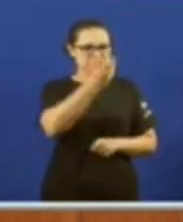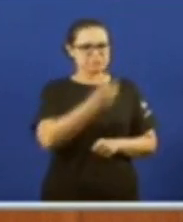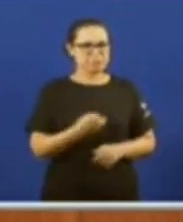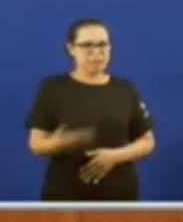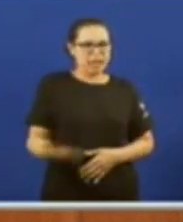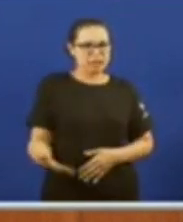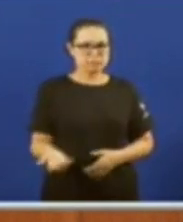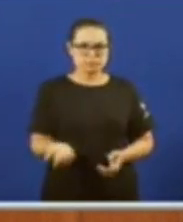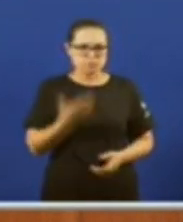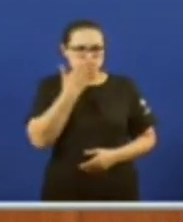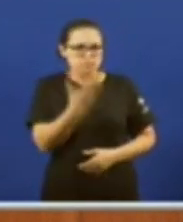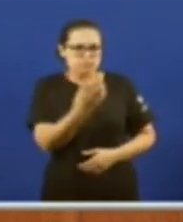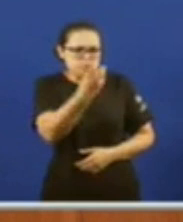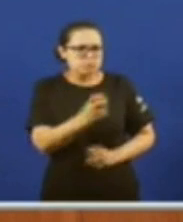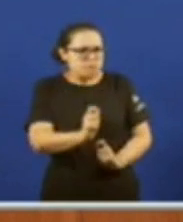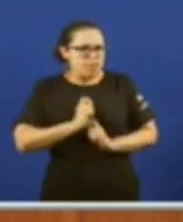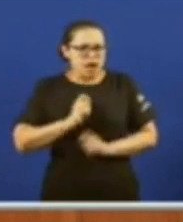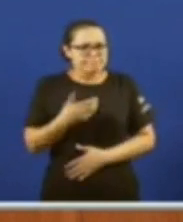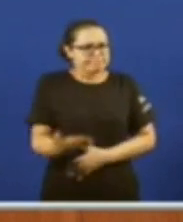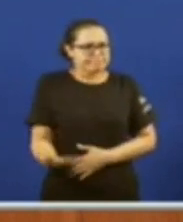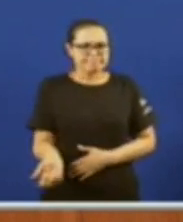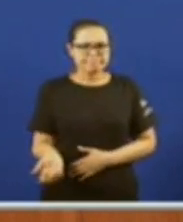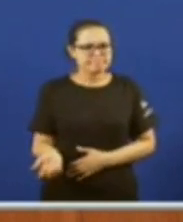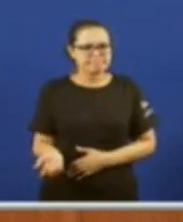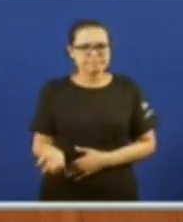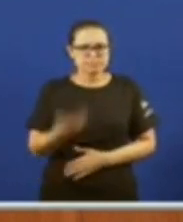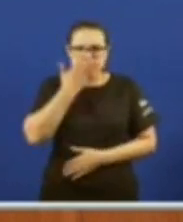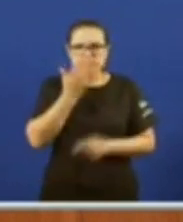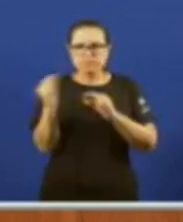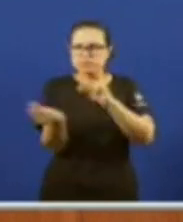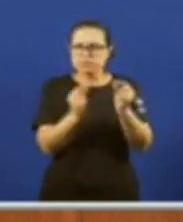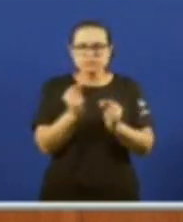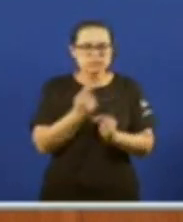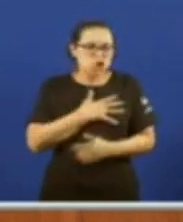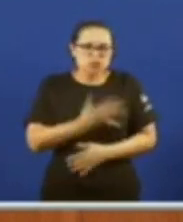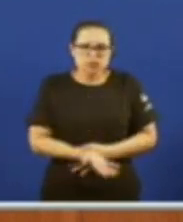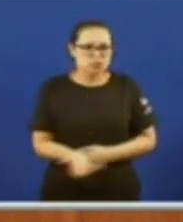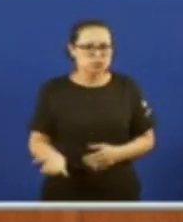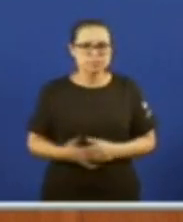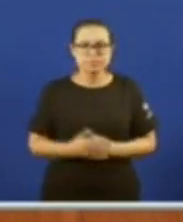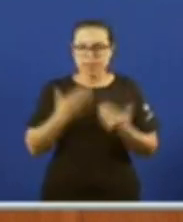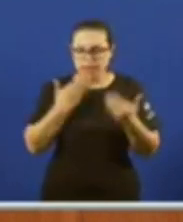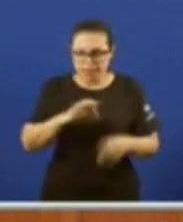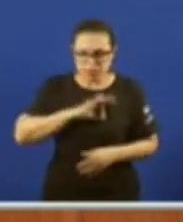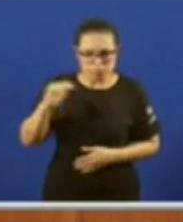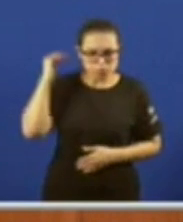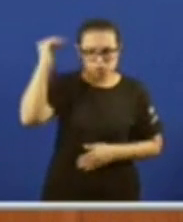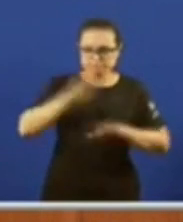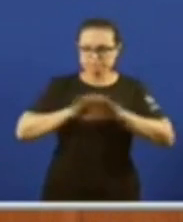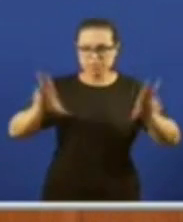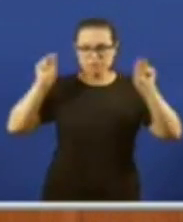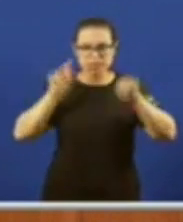aquí. Lamento ter que decirlo, e lamento ter que decirlo nun debate destas características. Gracias, señora Pontón. Señor Feijóo, eu creo